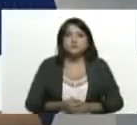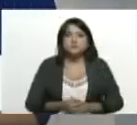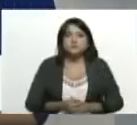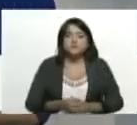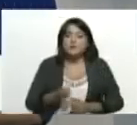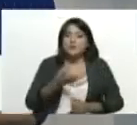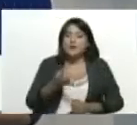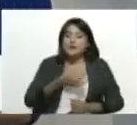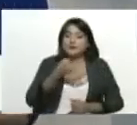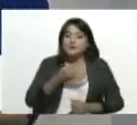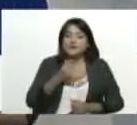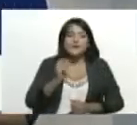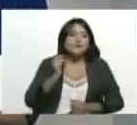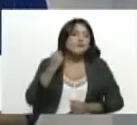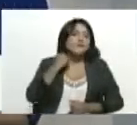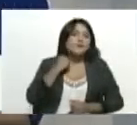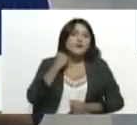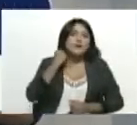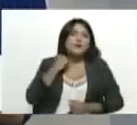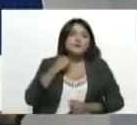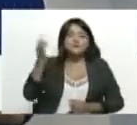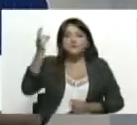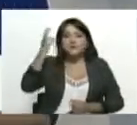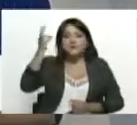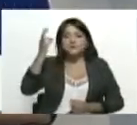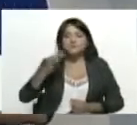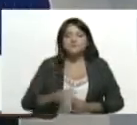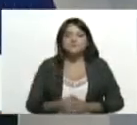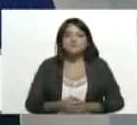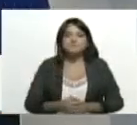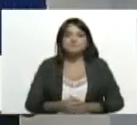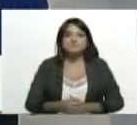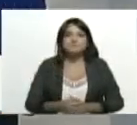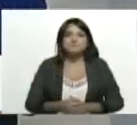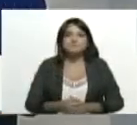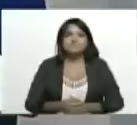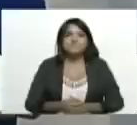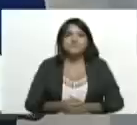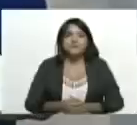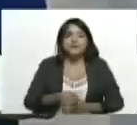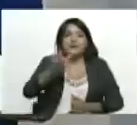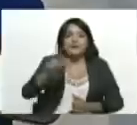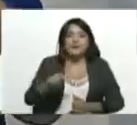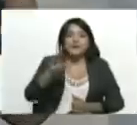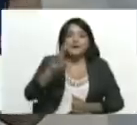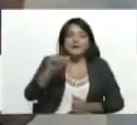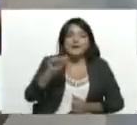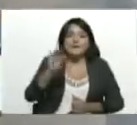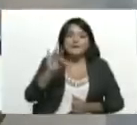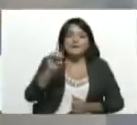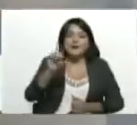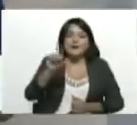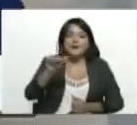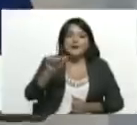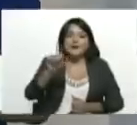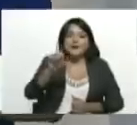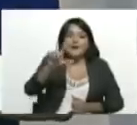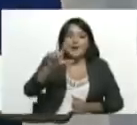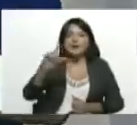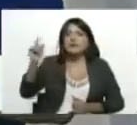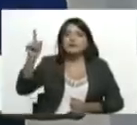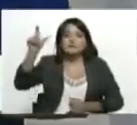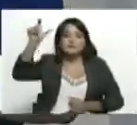Buenas tardes fiscal cómo está bueno referente a la extradición de Rafael Ramírez que haría diferente